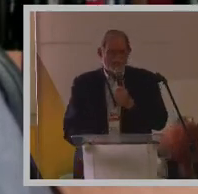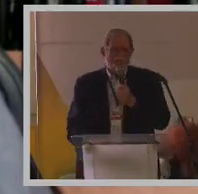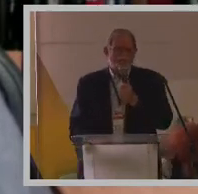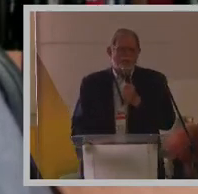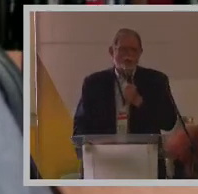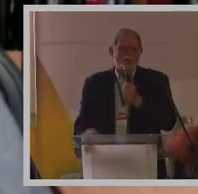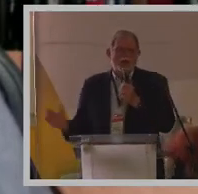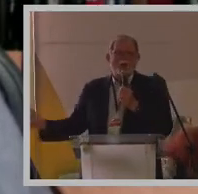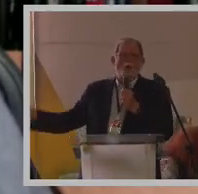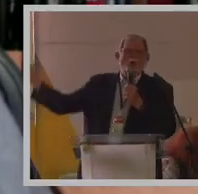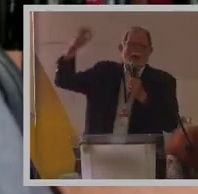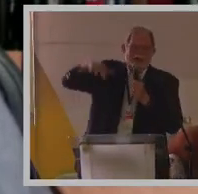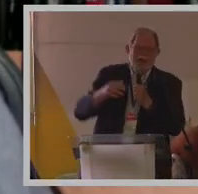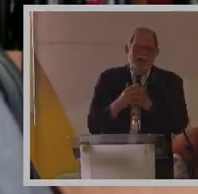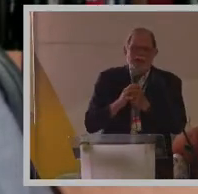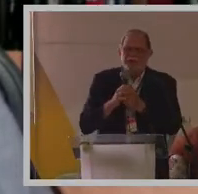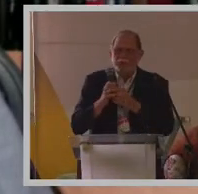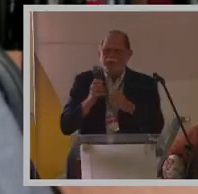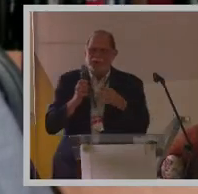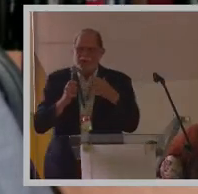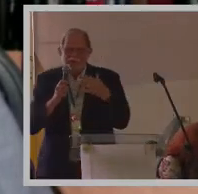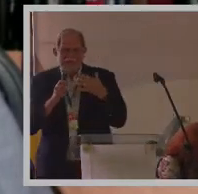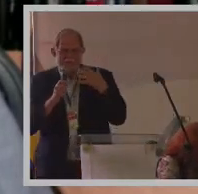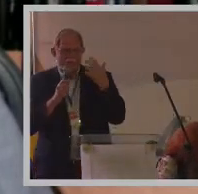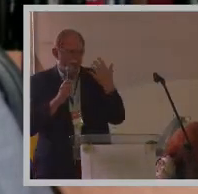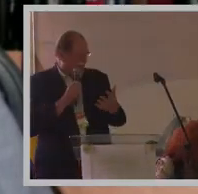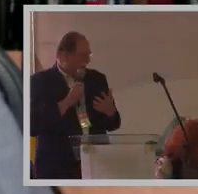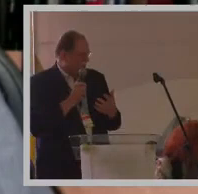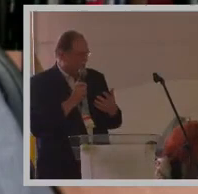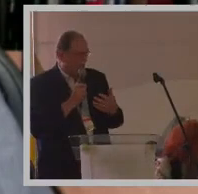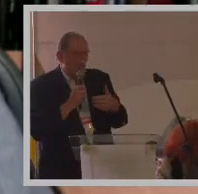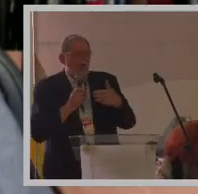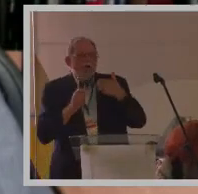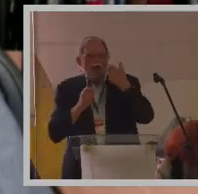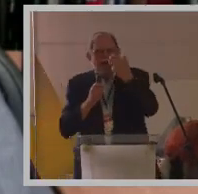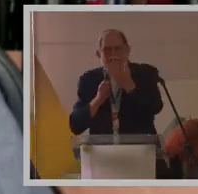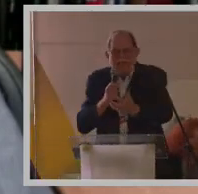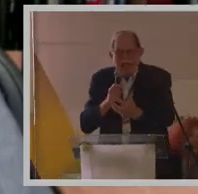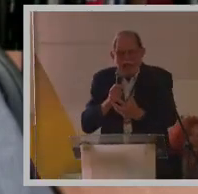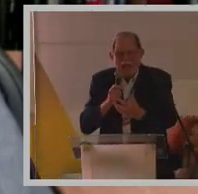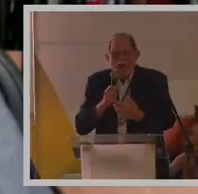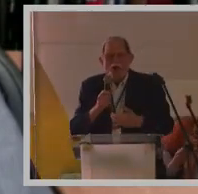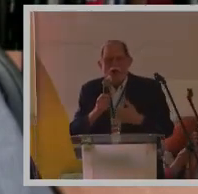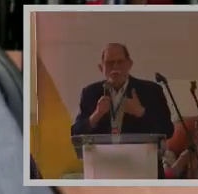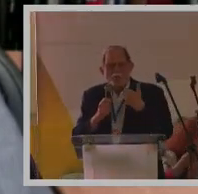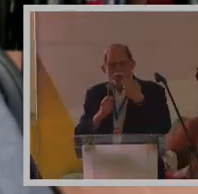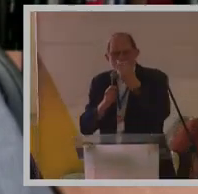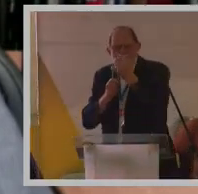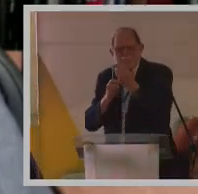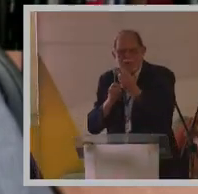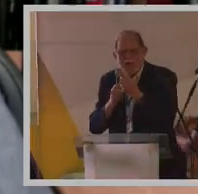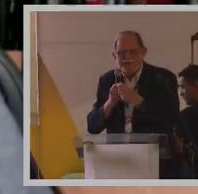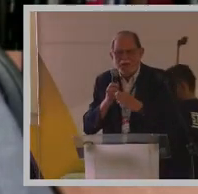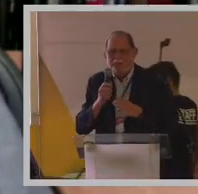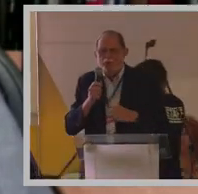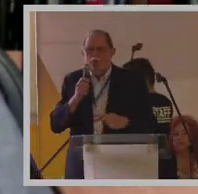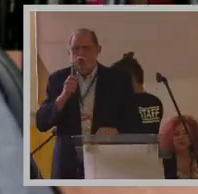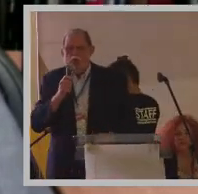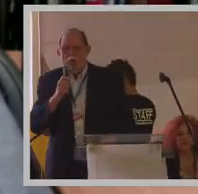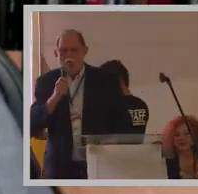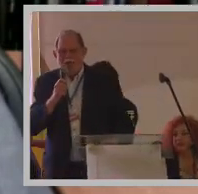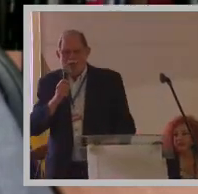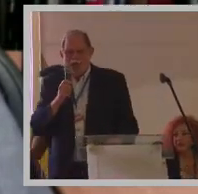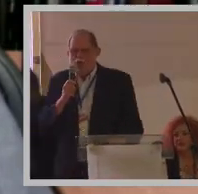80 años había una ola de democracia radical con mucha esperanza